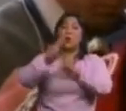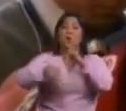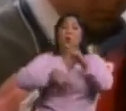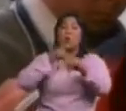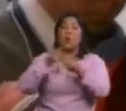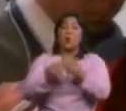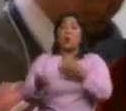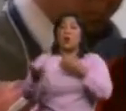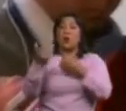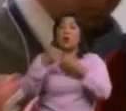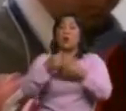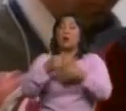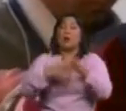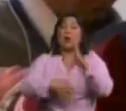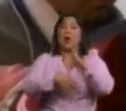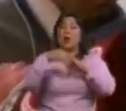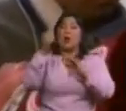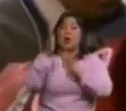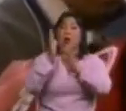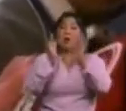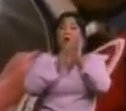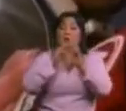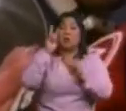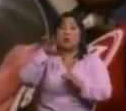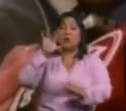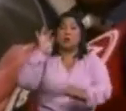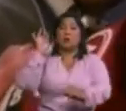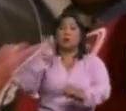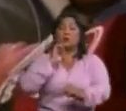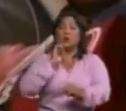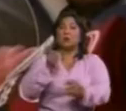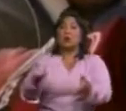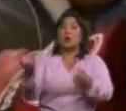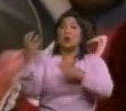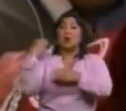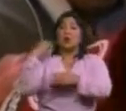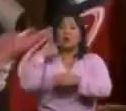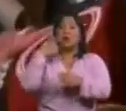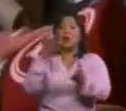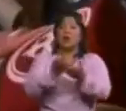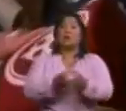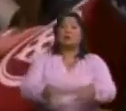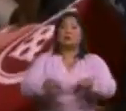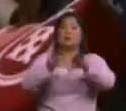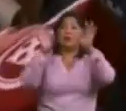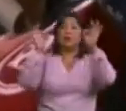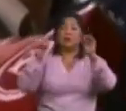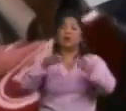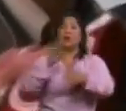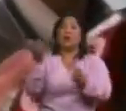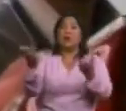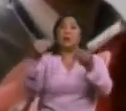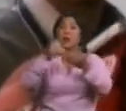el Ministerio de Hidrocarburos. En abril del 2018 se le encargó el de Electricidad y Energía